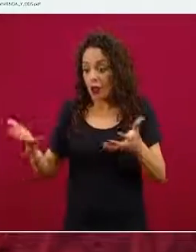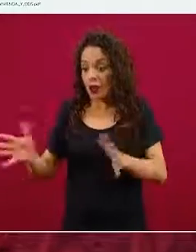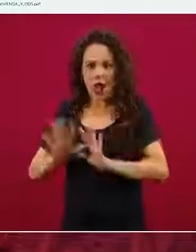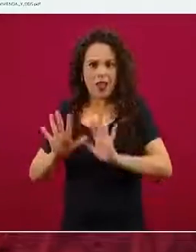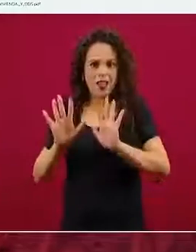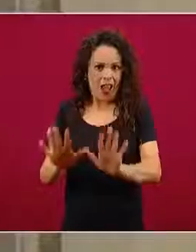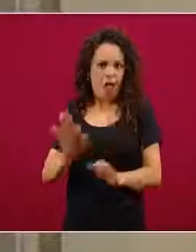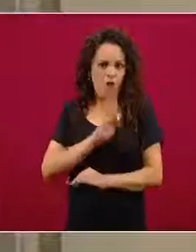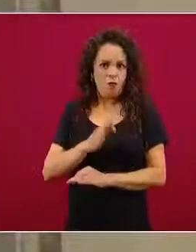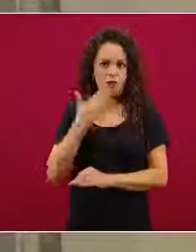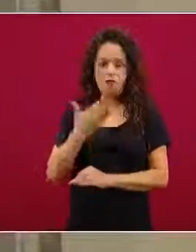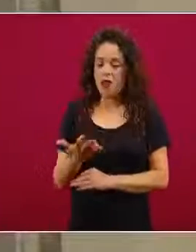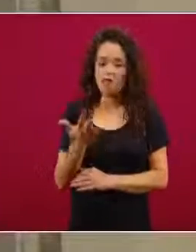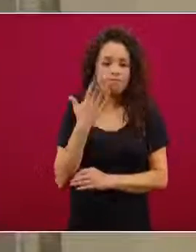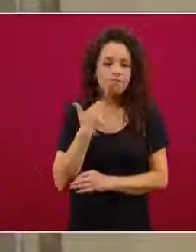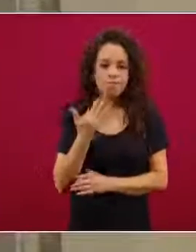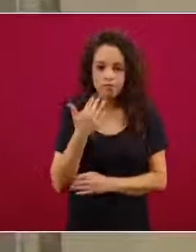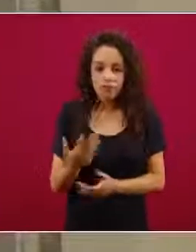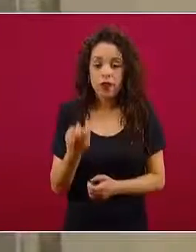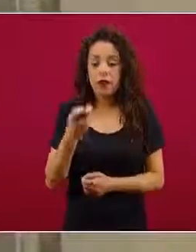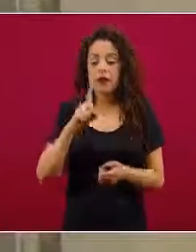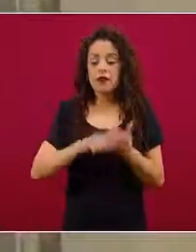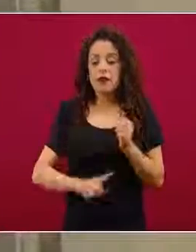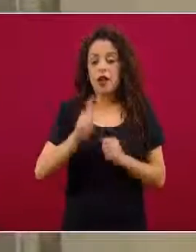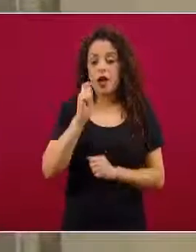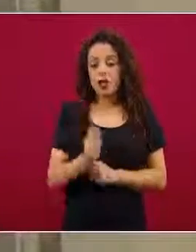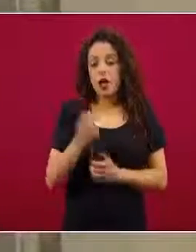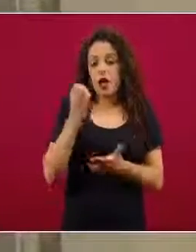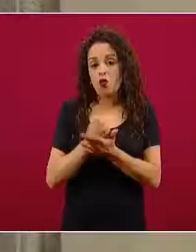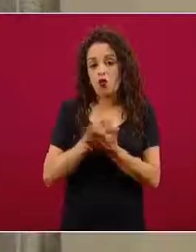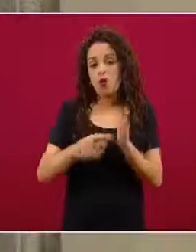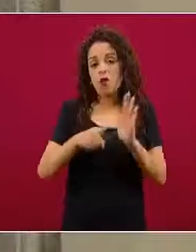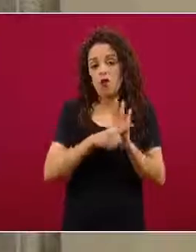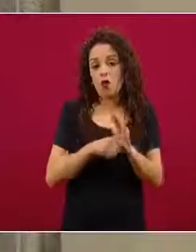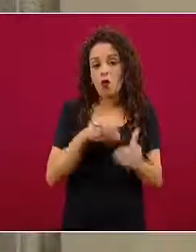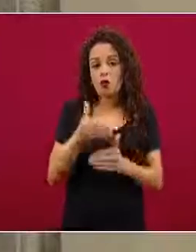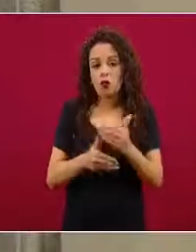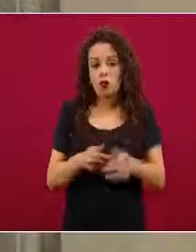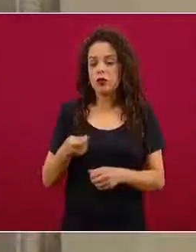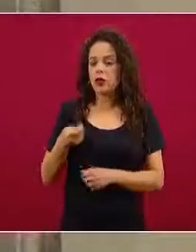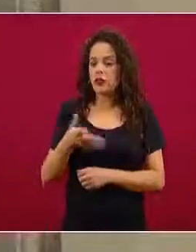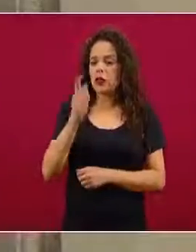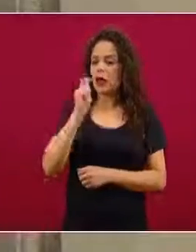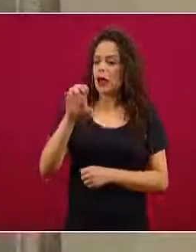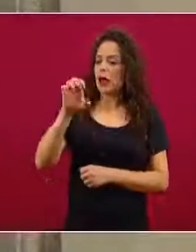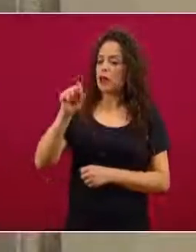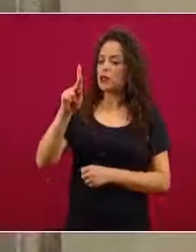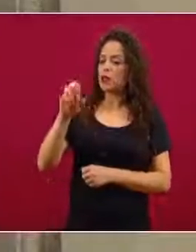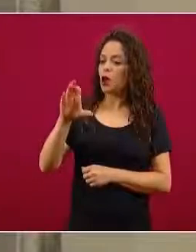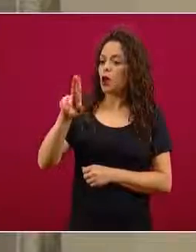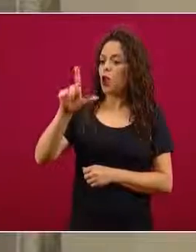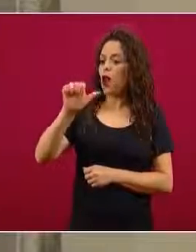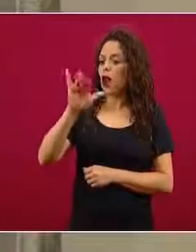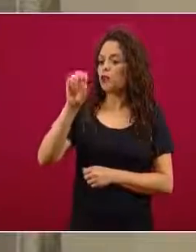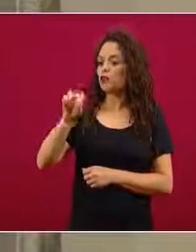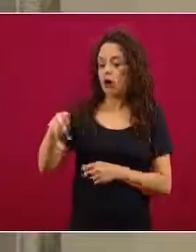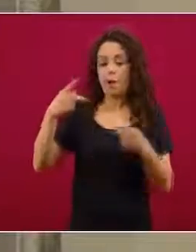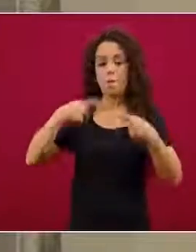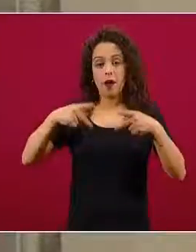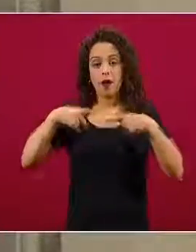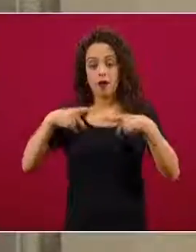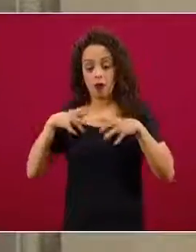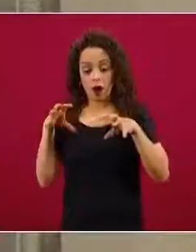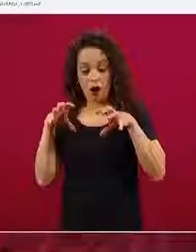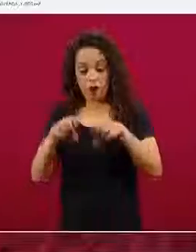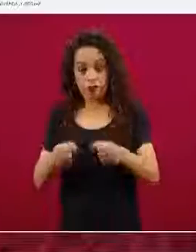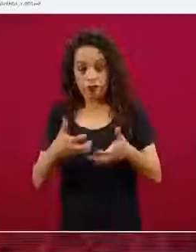esto genera un proceso económico negativo que se llama especulación, es decir, hay gente que se apropia del suelo o que juega